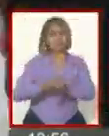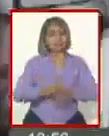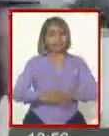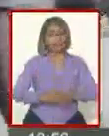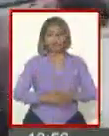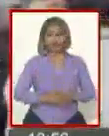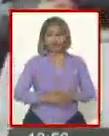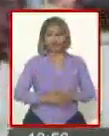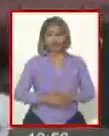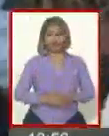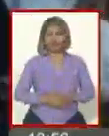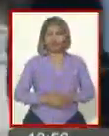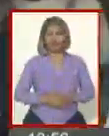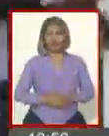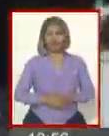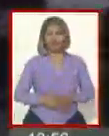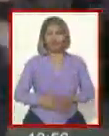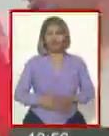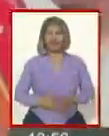alcohólicas.